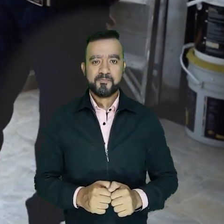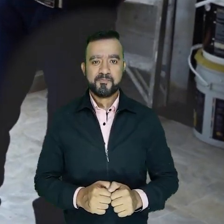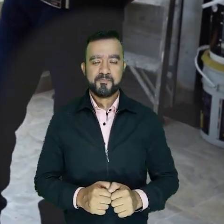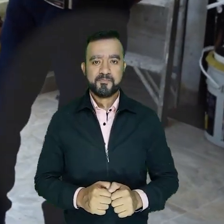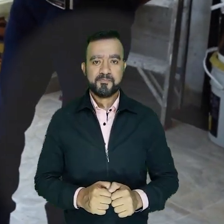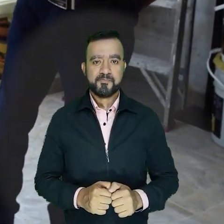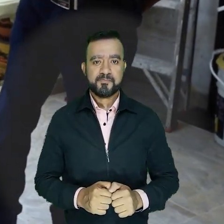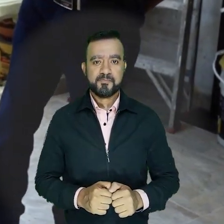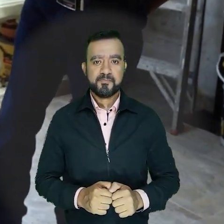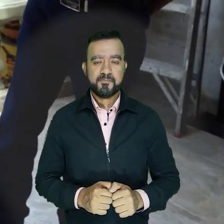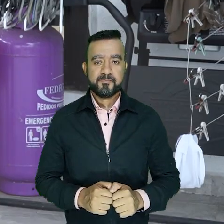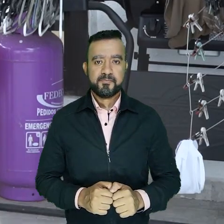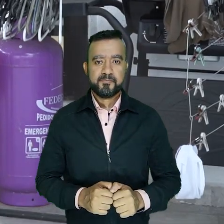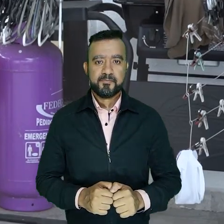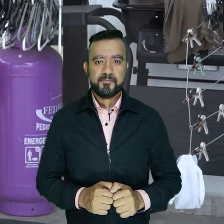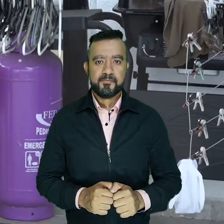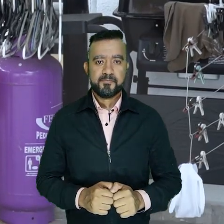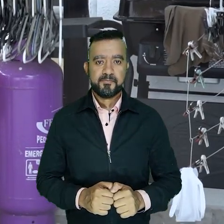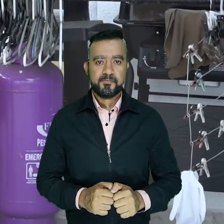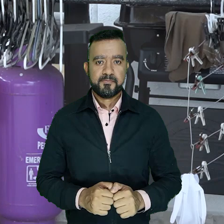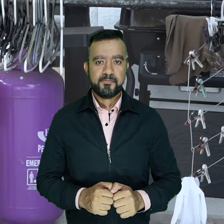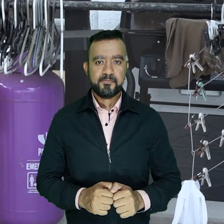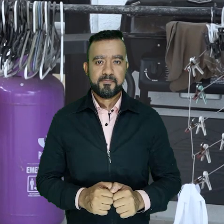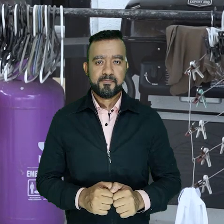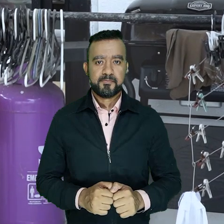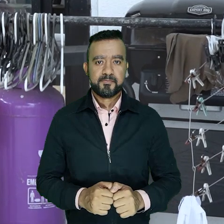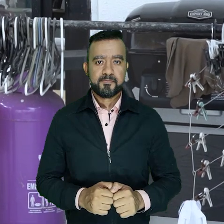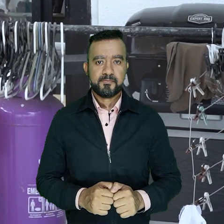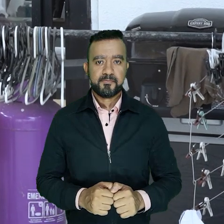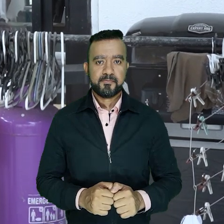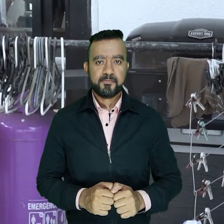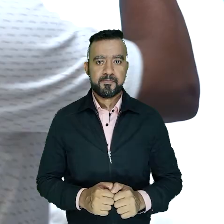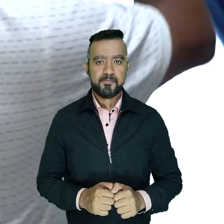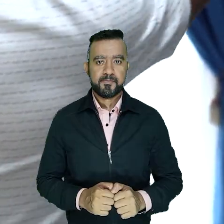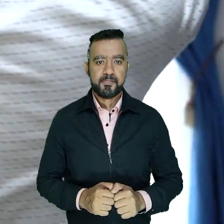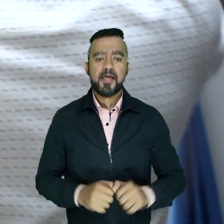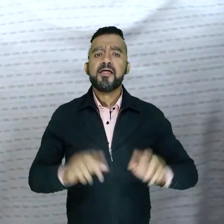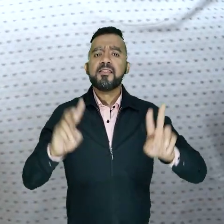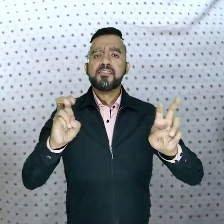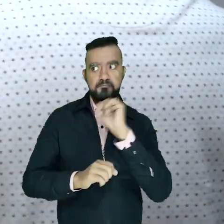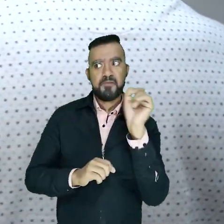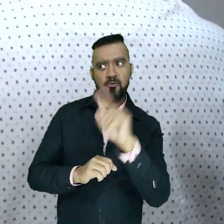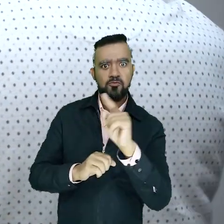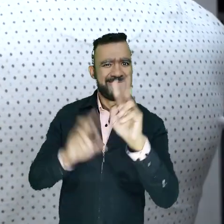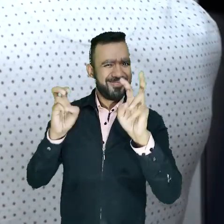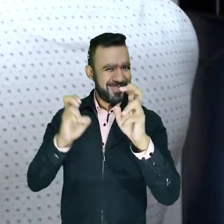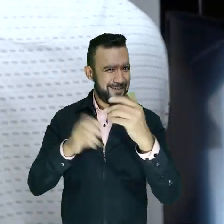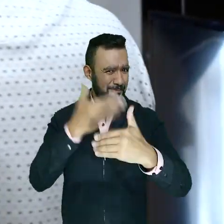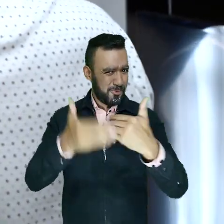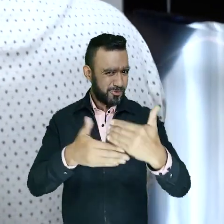bien. Me ayudaron a buscar la parte que esto no tuviera problemas. Aquí había un muro.